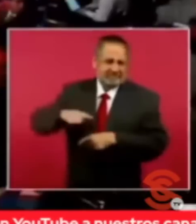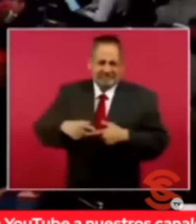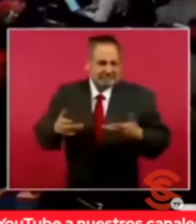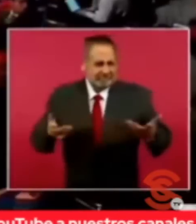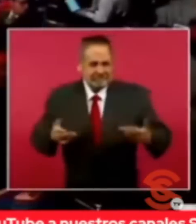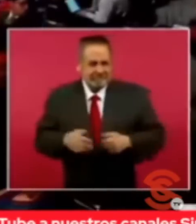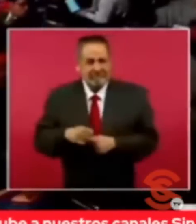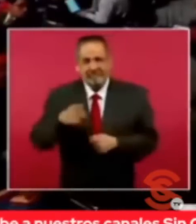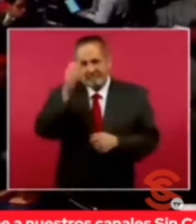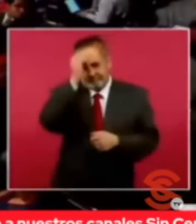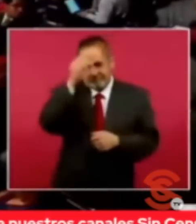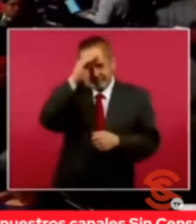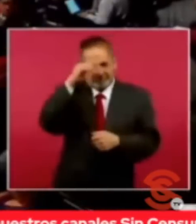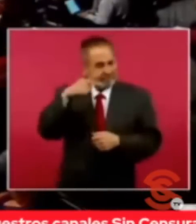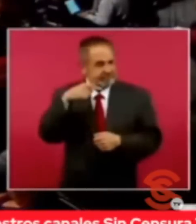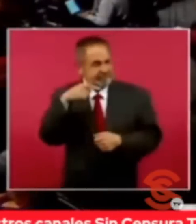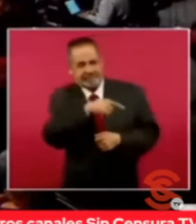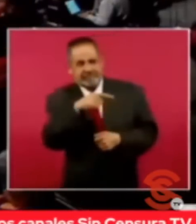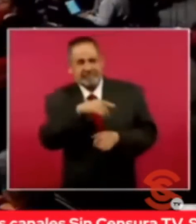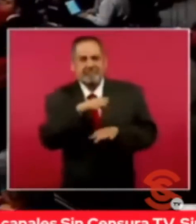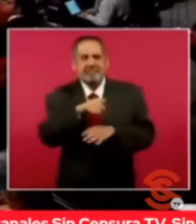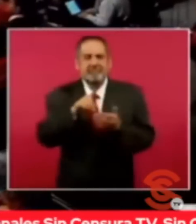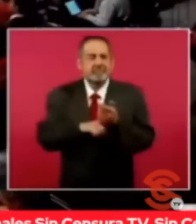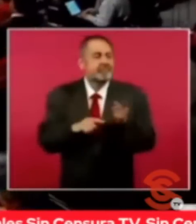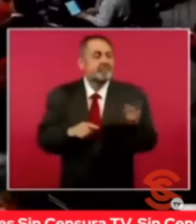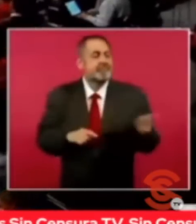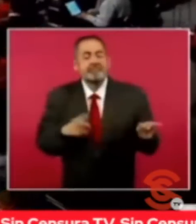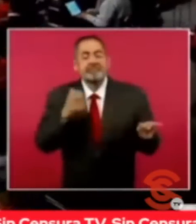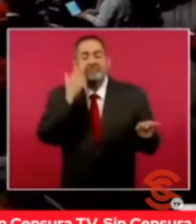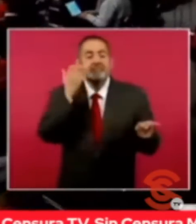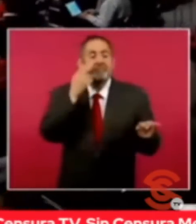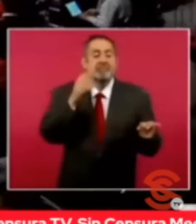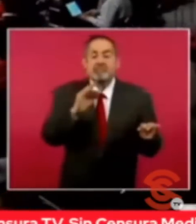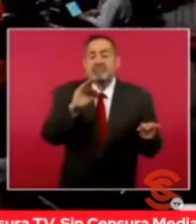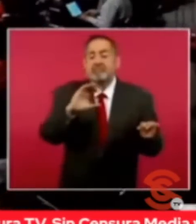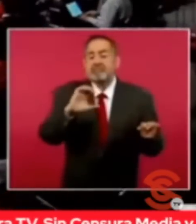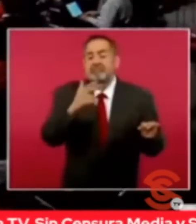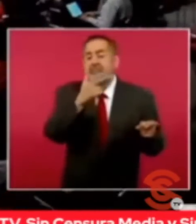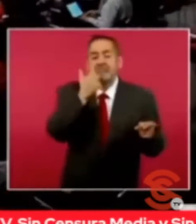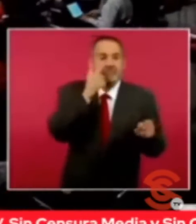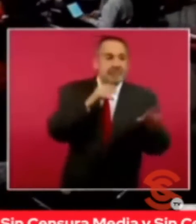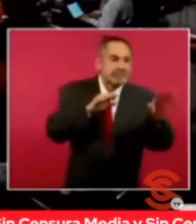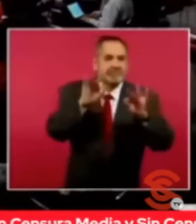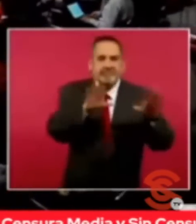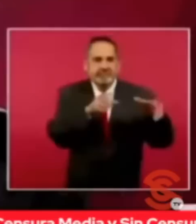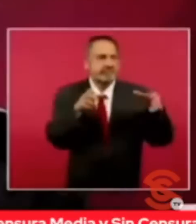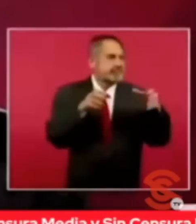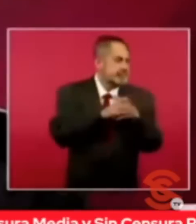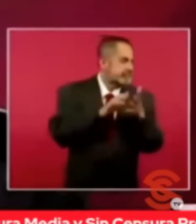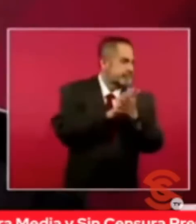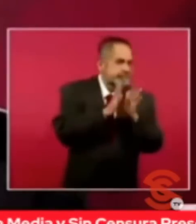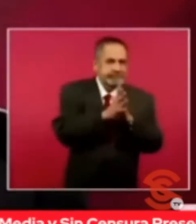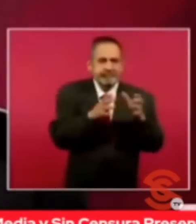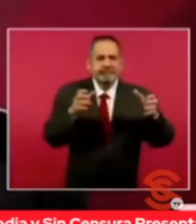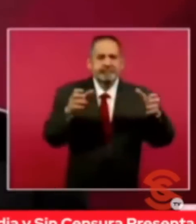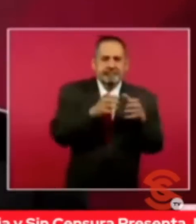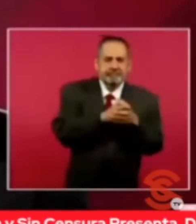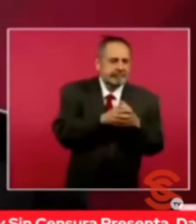le merece esta intentona de reagruparse de